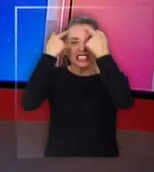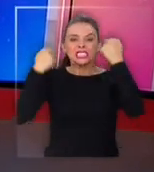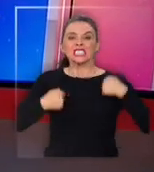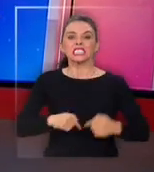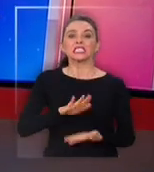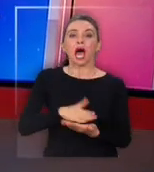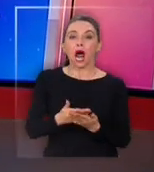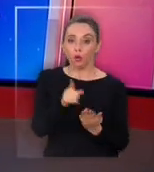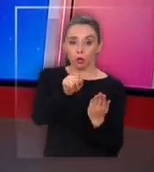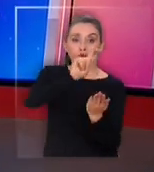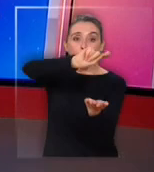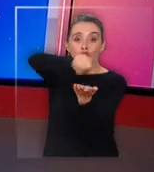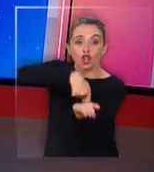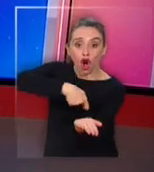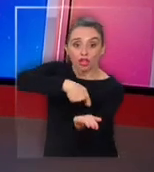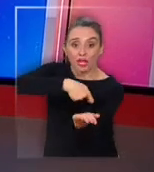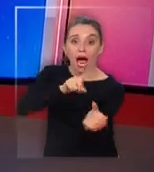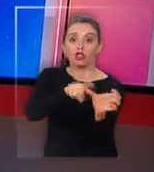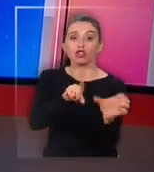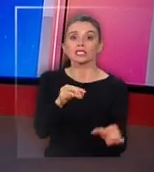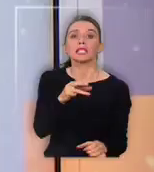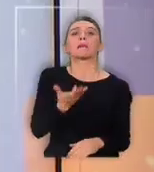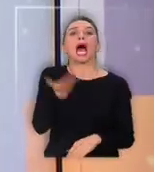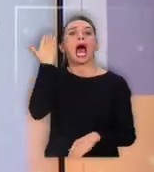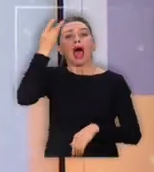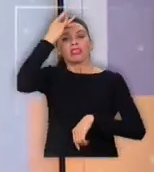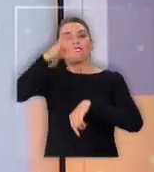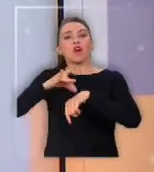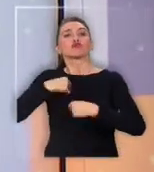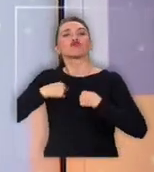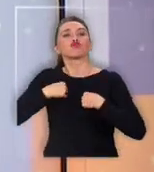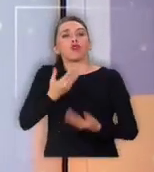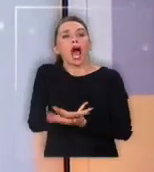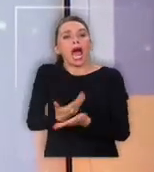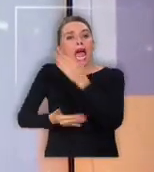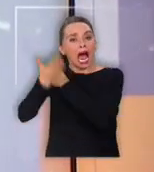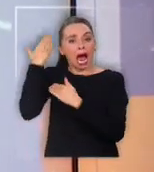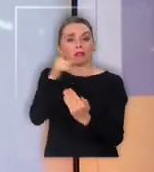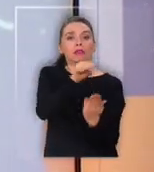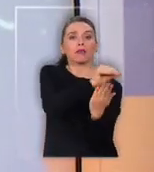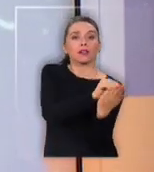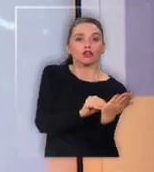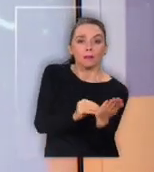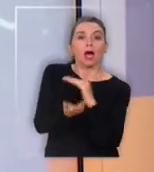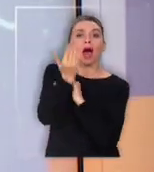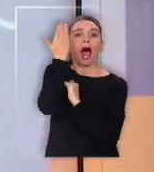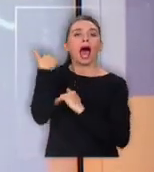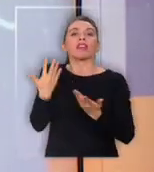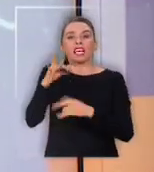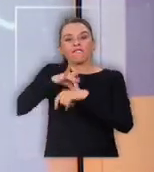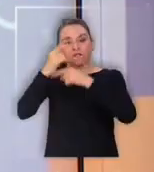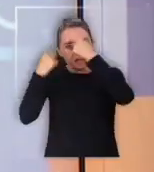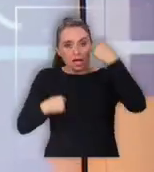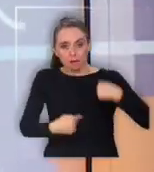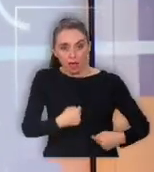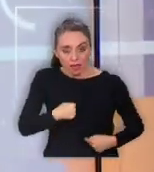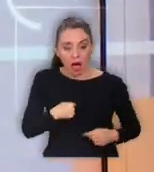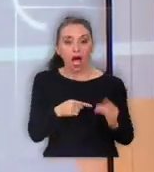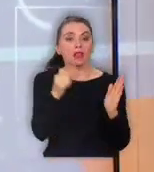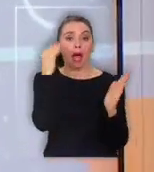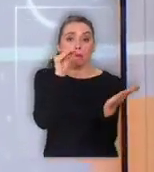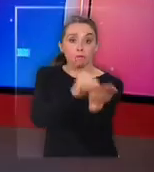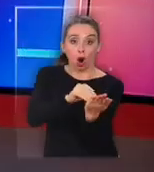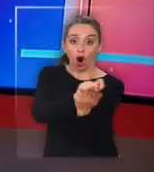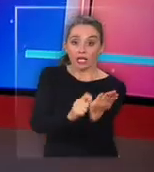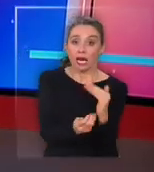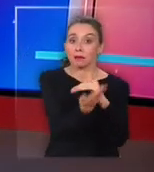cuando firmas un contrato, sobre todo las preexistencias, cuáles son las enfermedades que tú traes, de alguna forma, de tu pasado, entre comillas, las que tienes, se elimina esa declaración